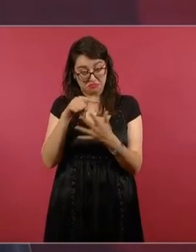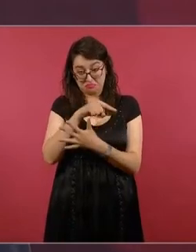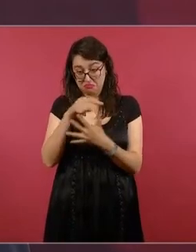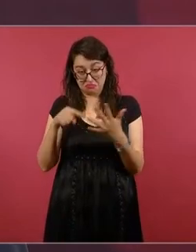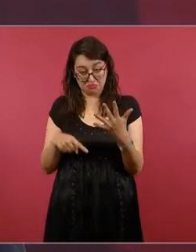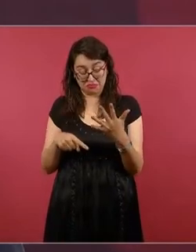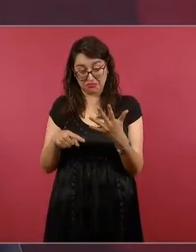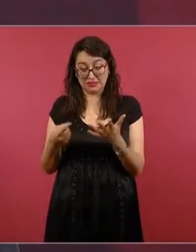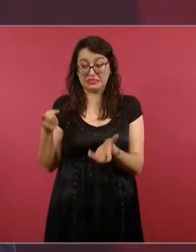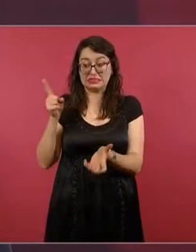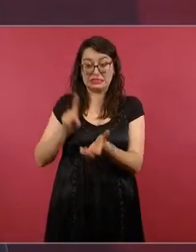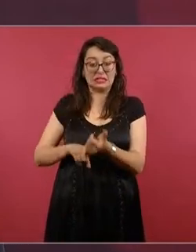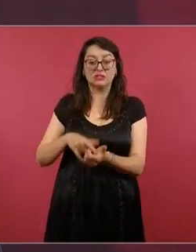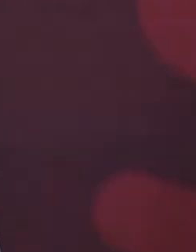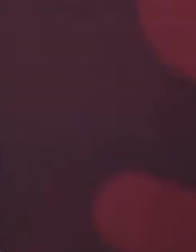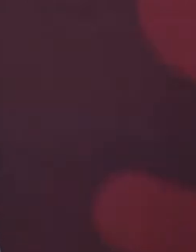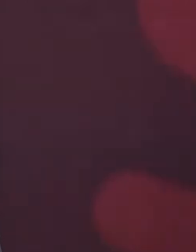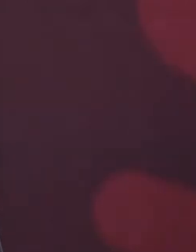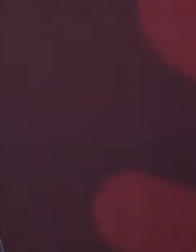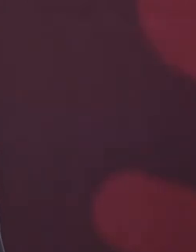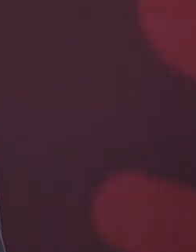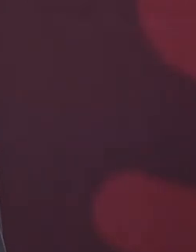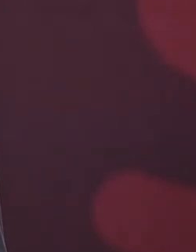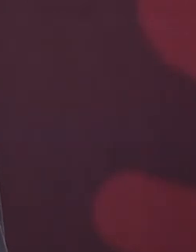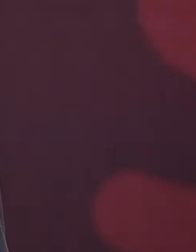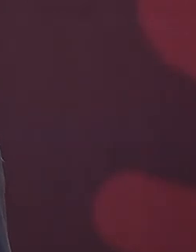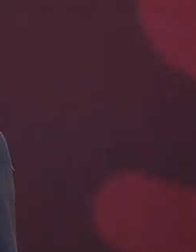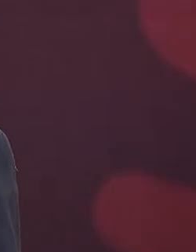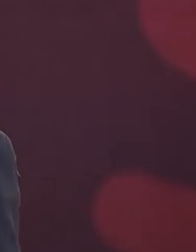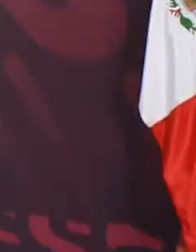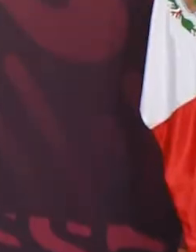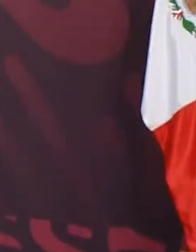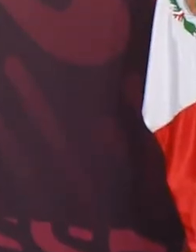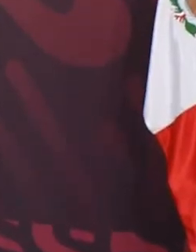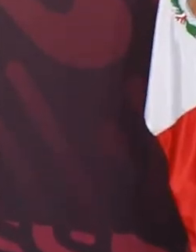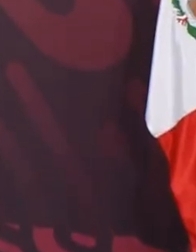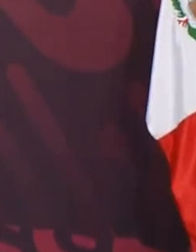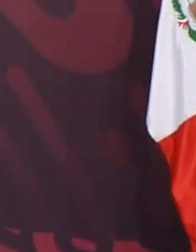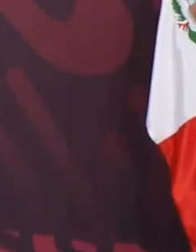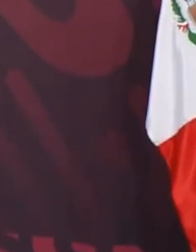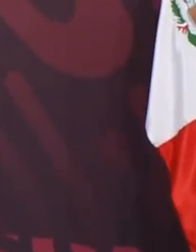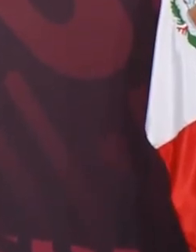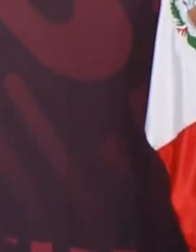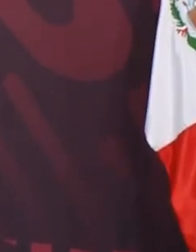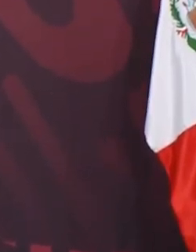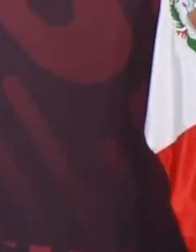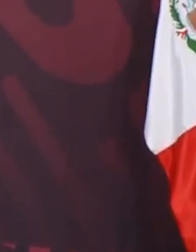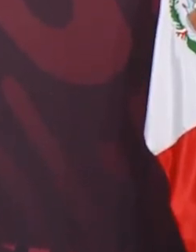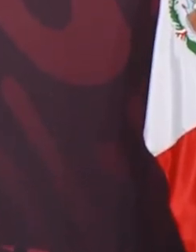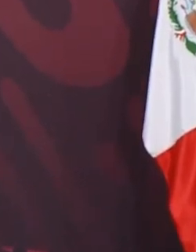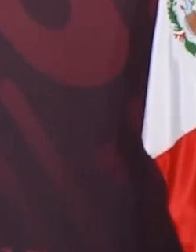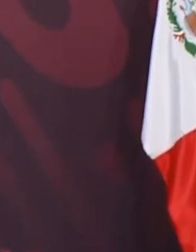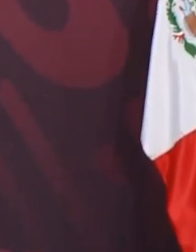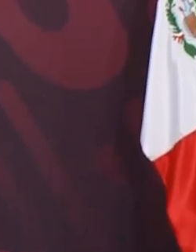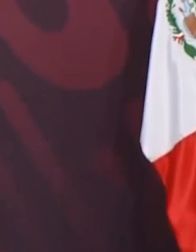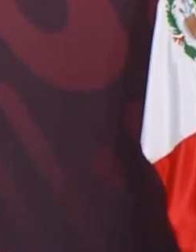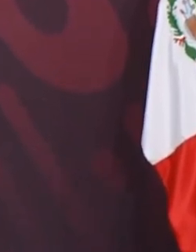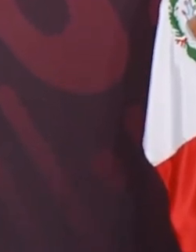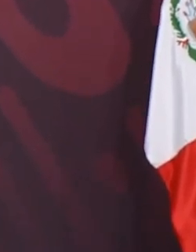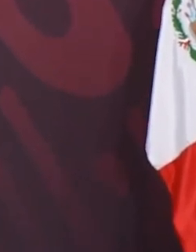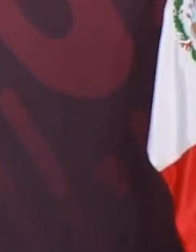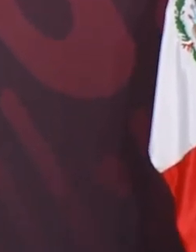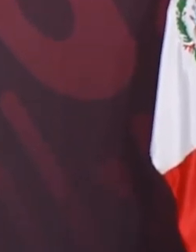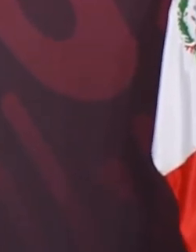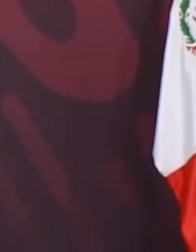había una gran corrupción en todo lo relacionado con la compra-venta de